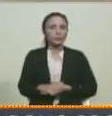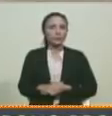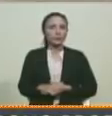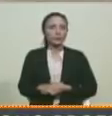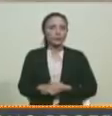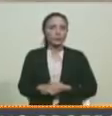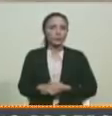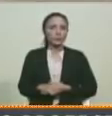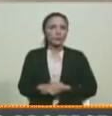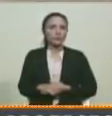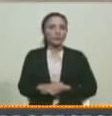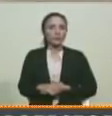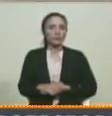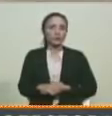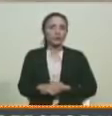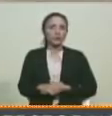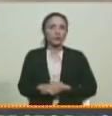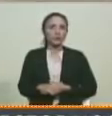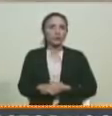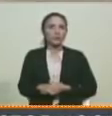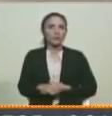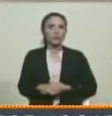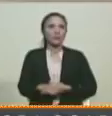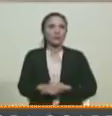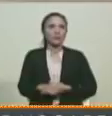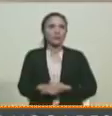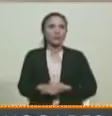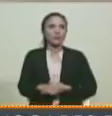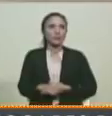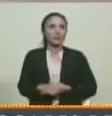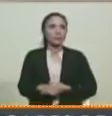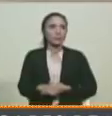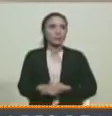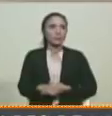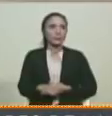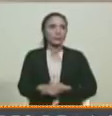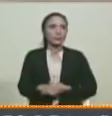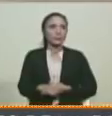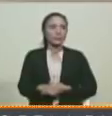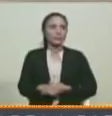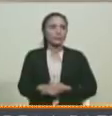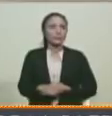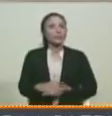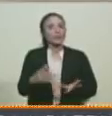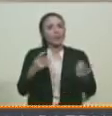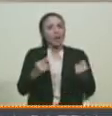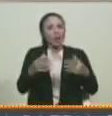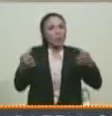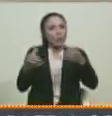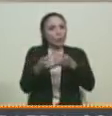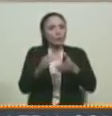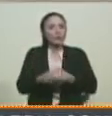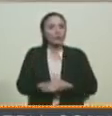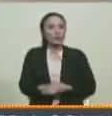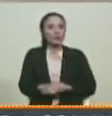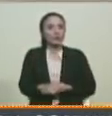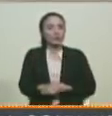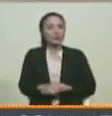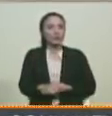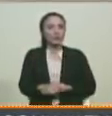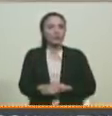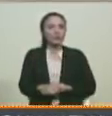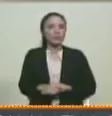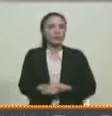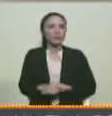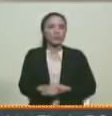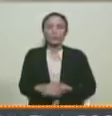a la ignominia que pretenden en la OEA contra nuestro país, la vetusta y acabada